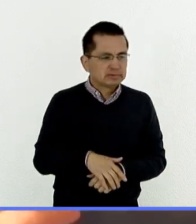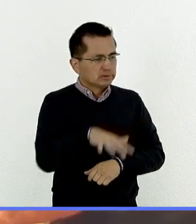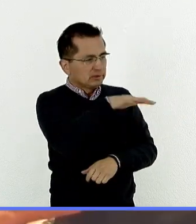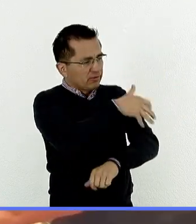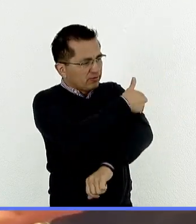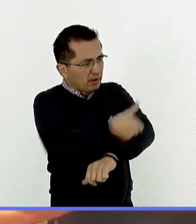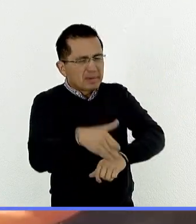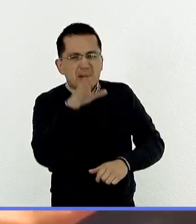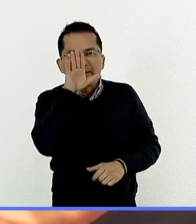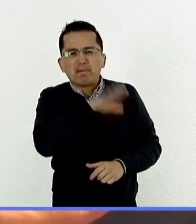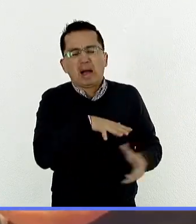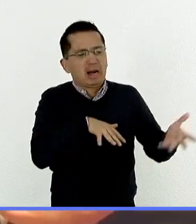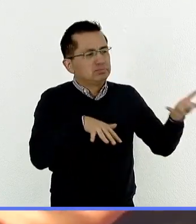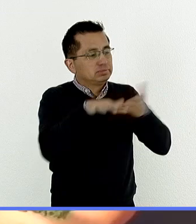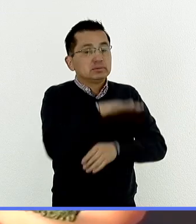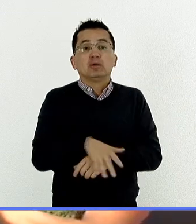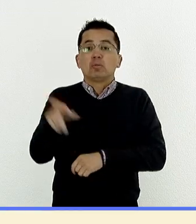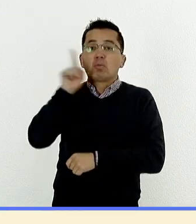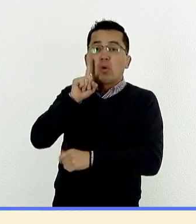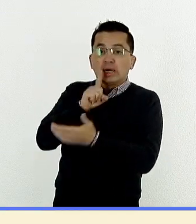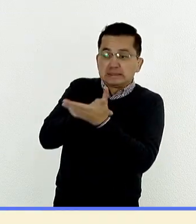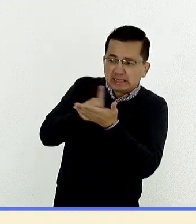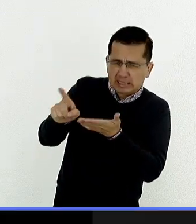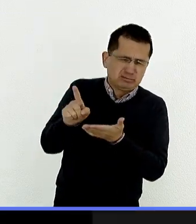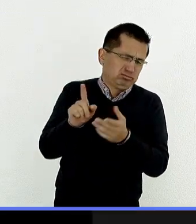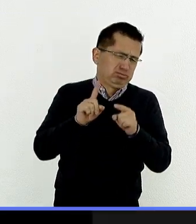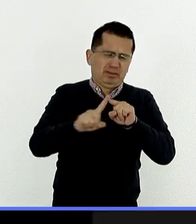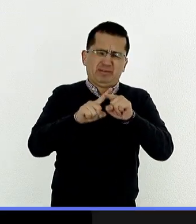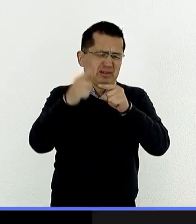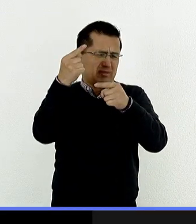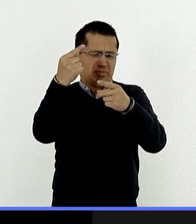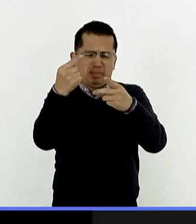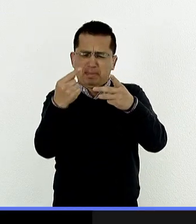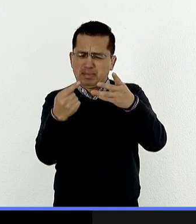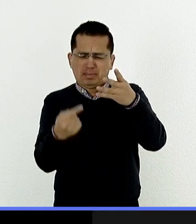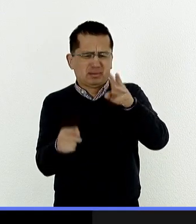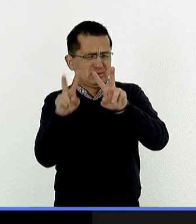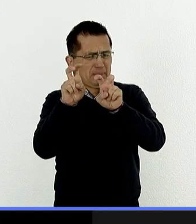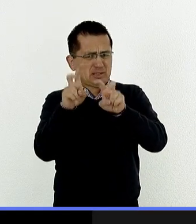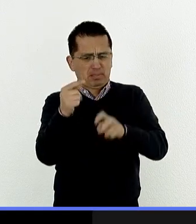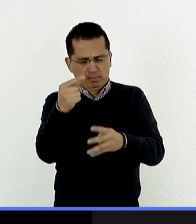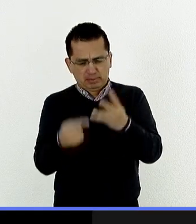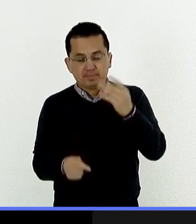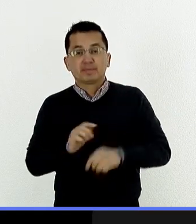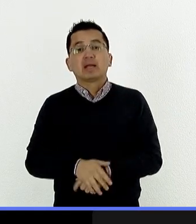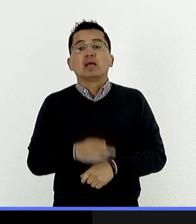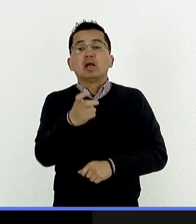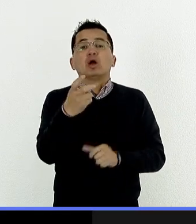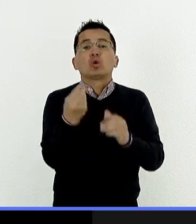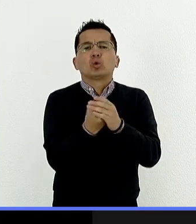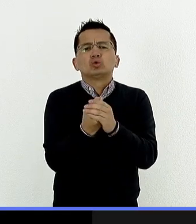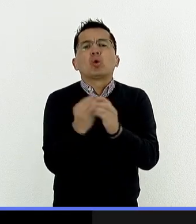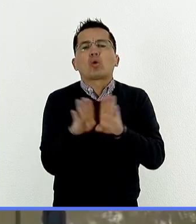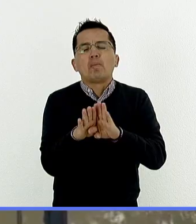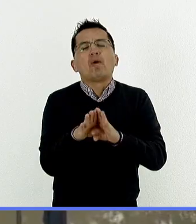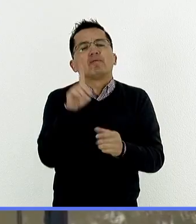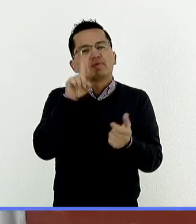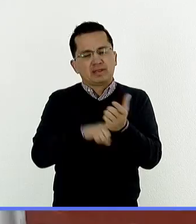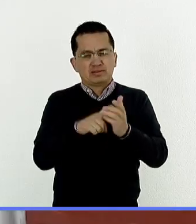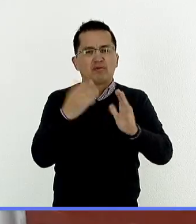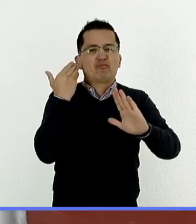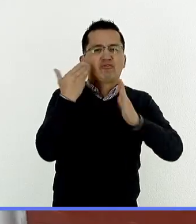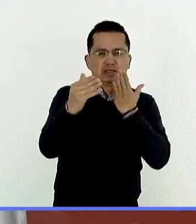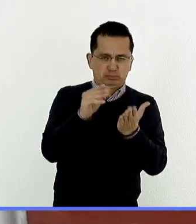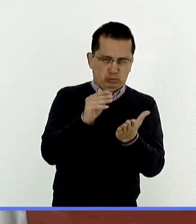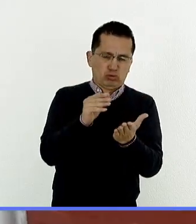situaciones de los derechos de las mujeres otros temas el seminario va a ser de un formato híbrido a través de la transmisión de Facebook Live y